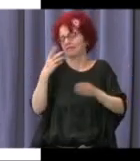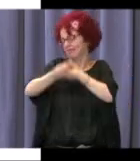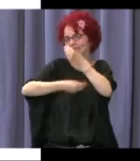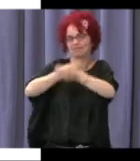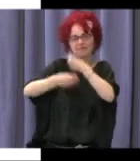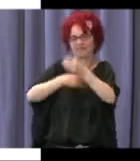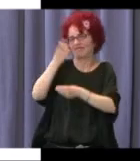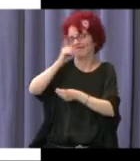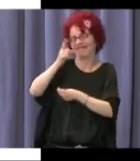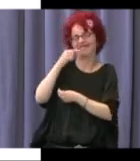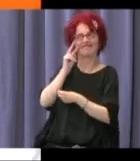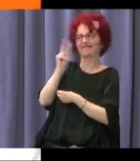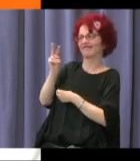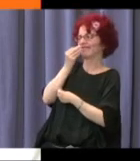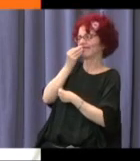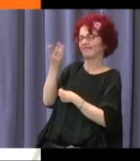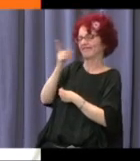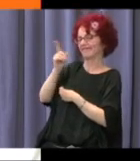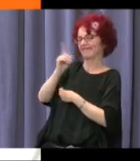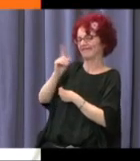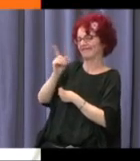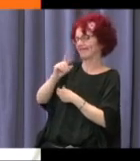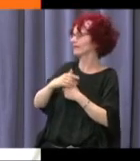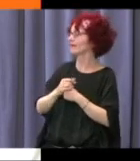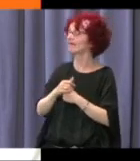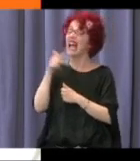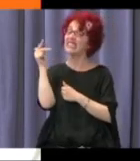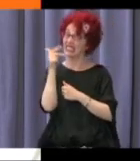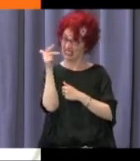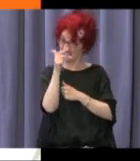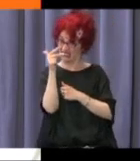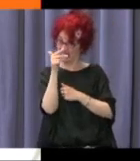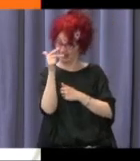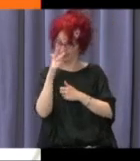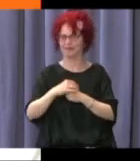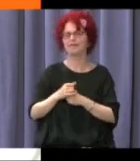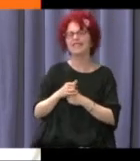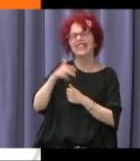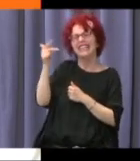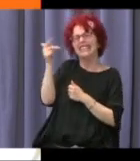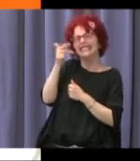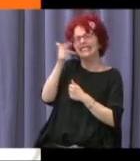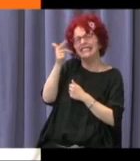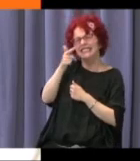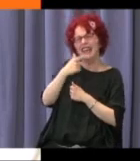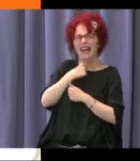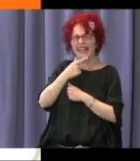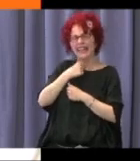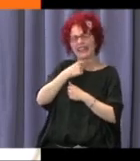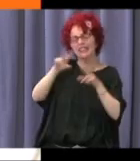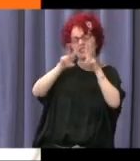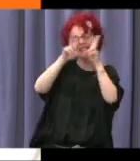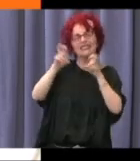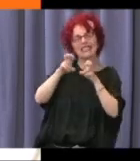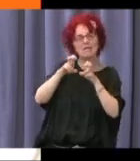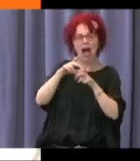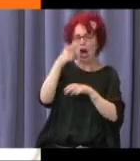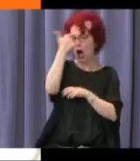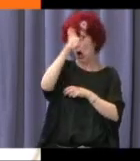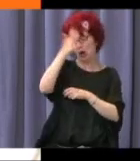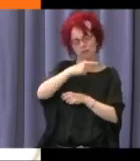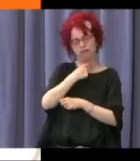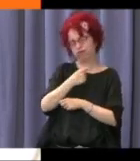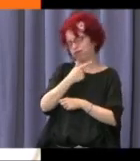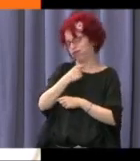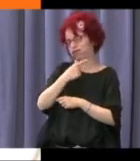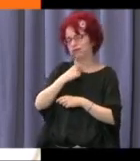olímpicamente atractiva. Bien, los chistes. Los chistes es algo que les encanta. Tú